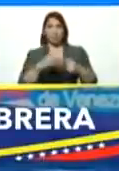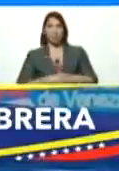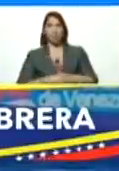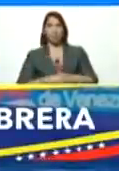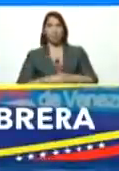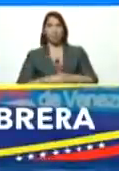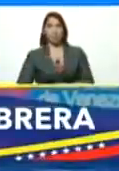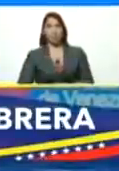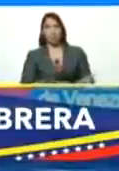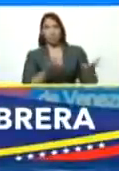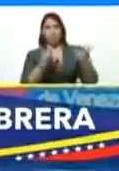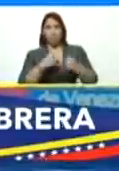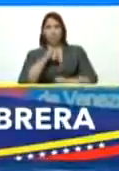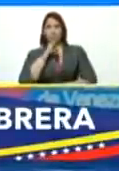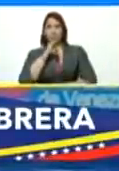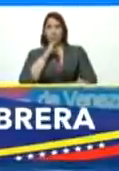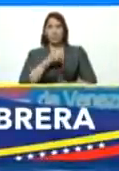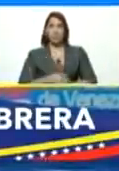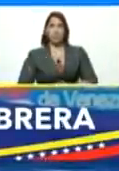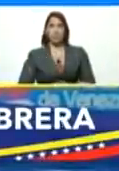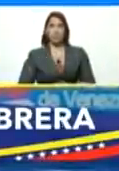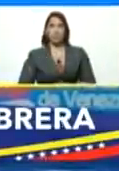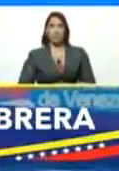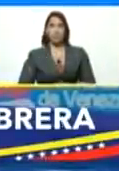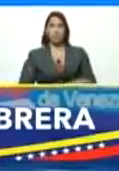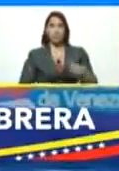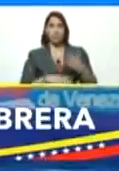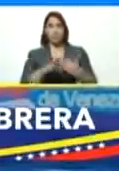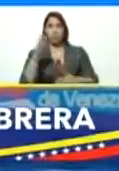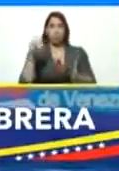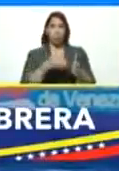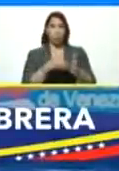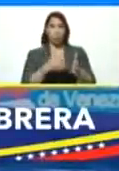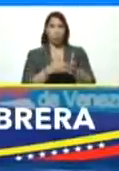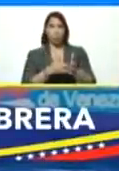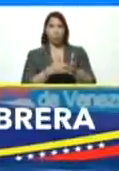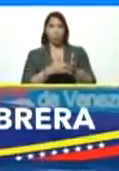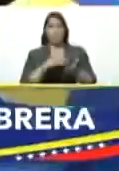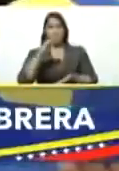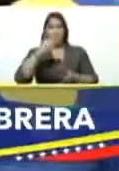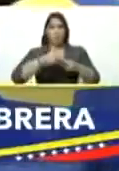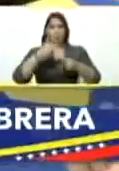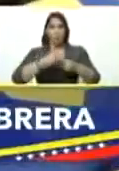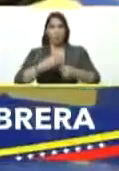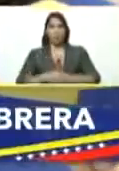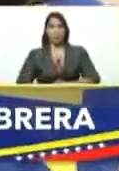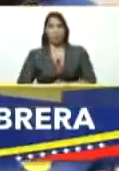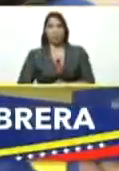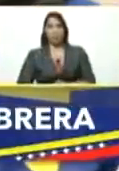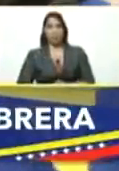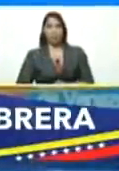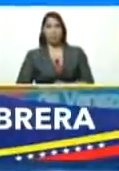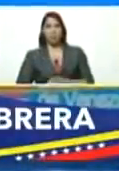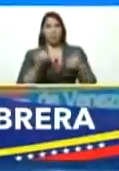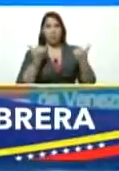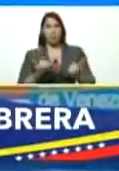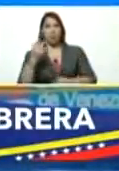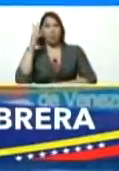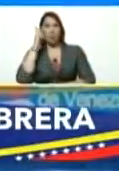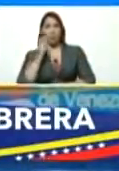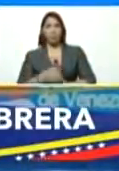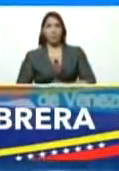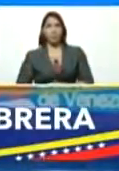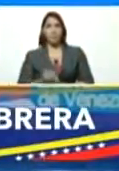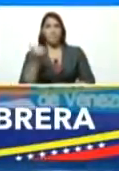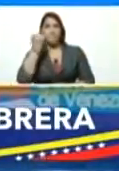catia noticias vamos a 400.000 barriles en la bonita y ahora vamos a escuchar desde